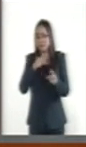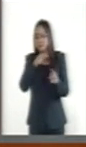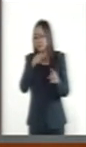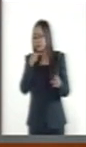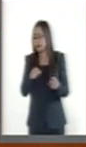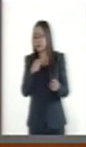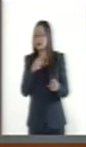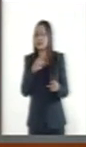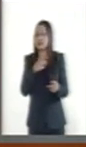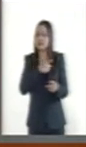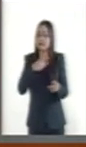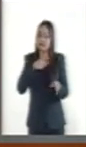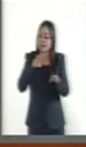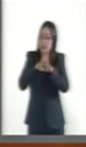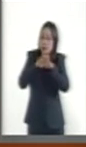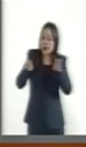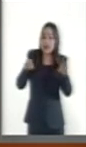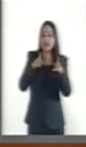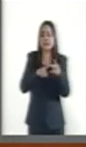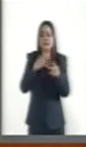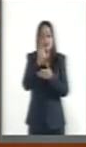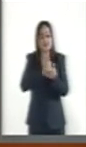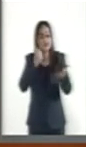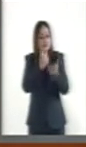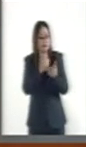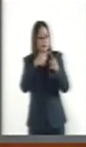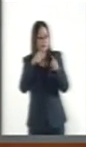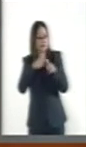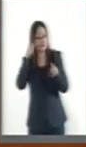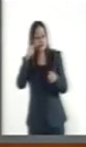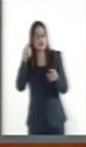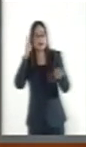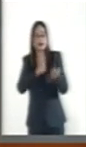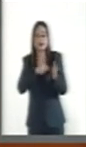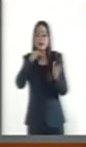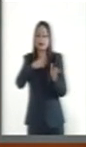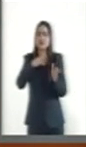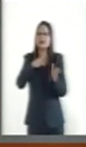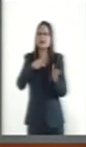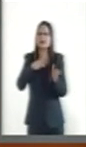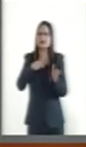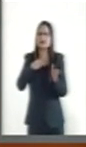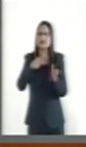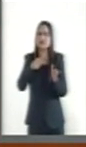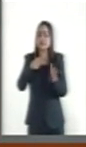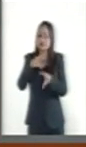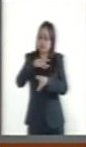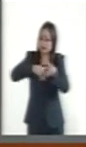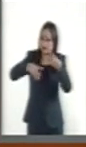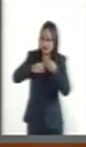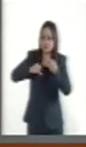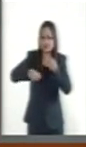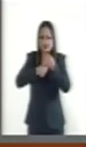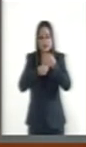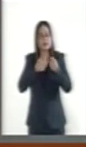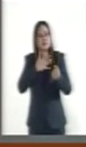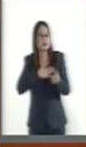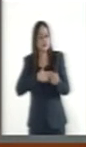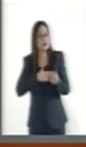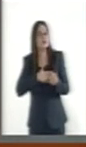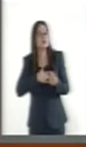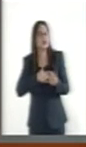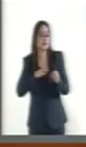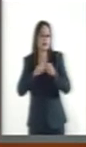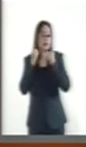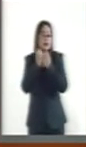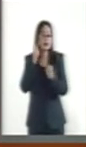usufructo equitativo de las ciudades dentro de los principios de sostenibilidad y justicia